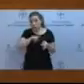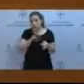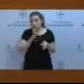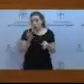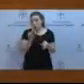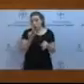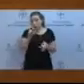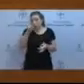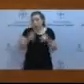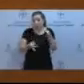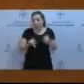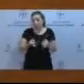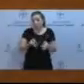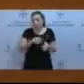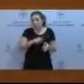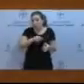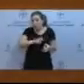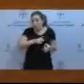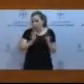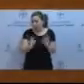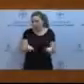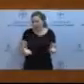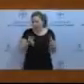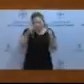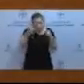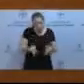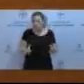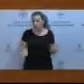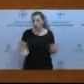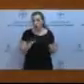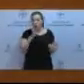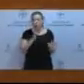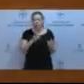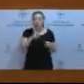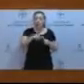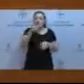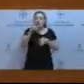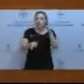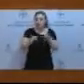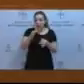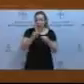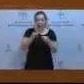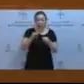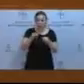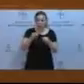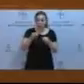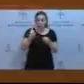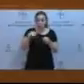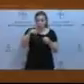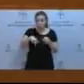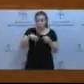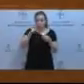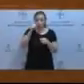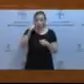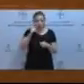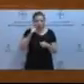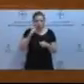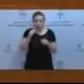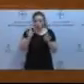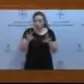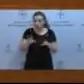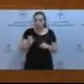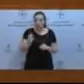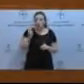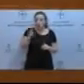en rebeldía, que incumple la ley, que le da igual lo que diga el Tribunal Superior de Justicia, los juzgados del Administrativo de Oviedo, le da exactamente igual todo. Y lo peor de todo, le